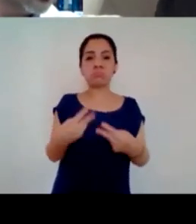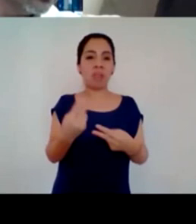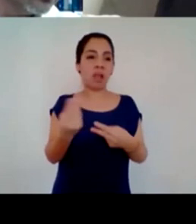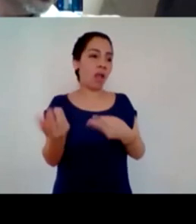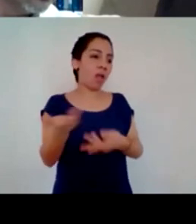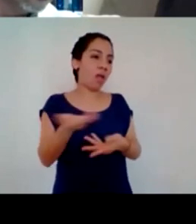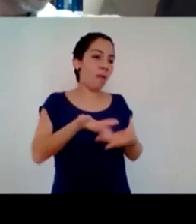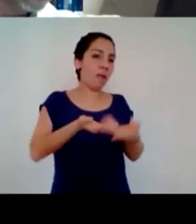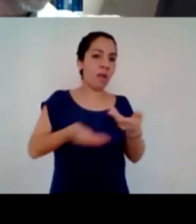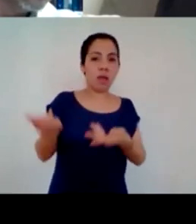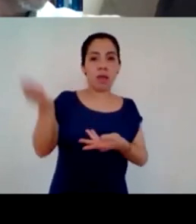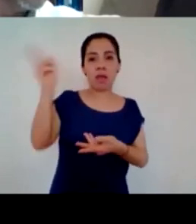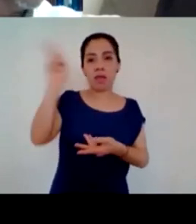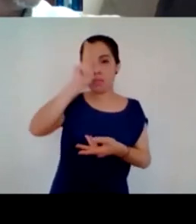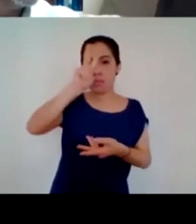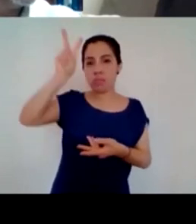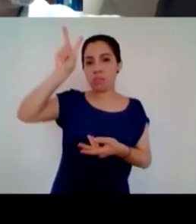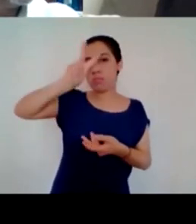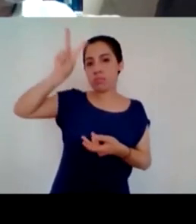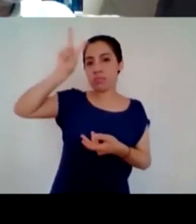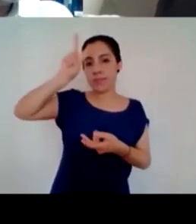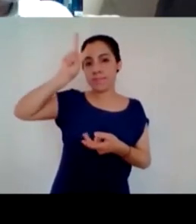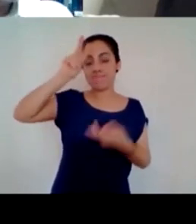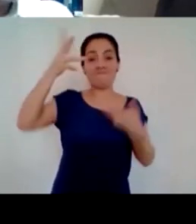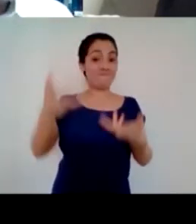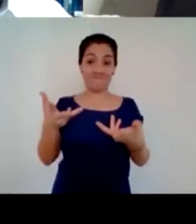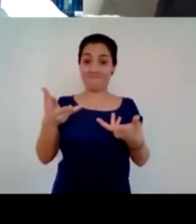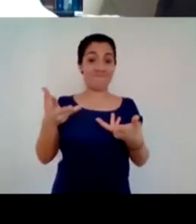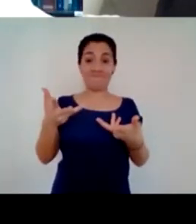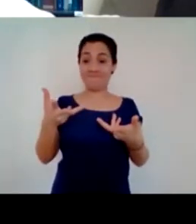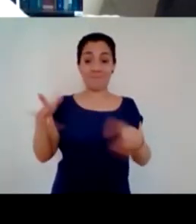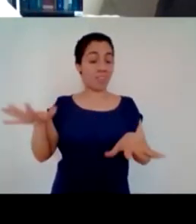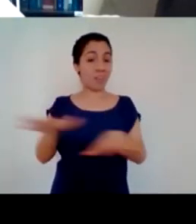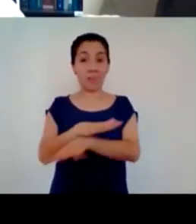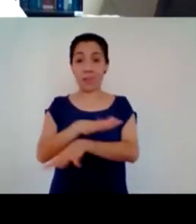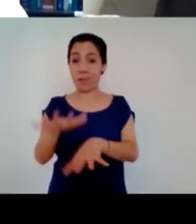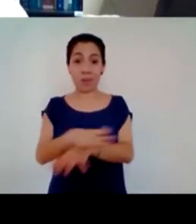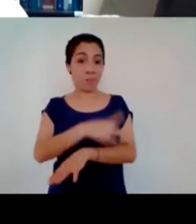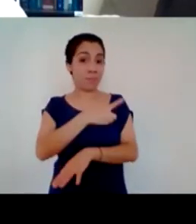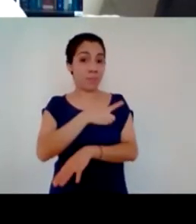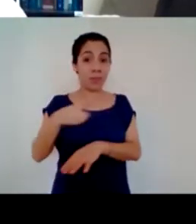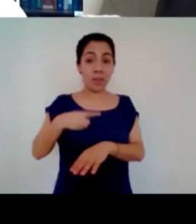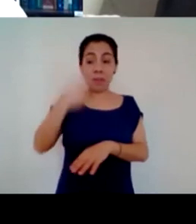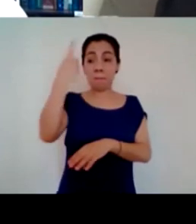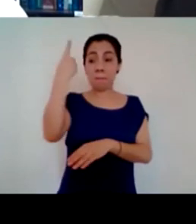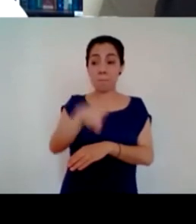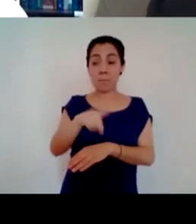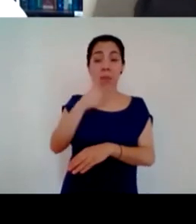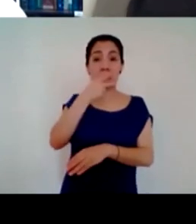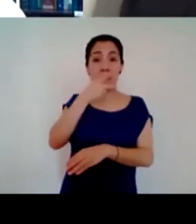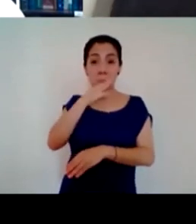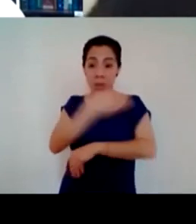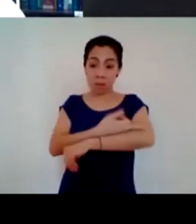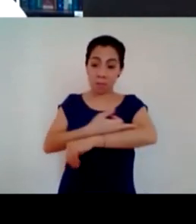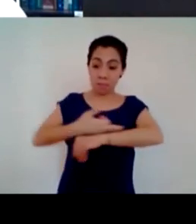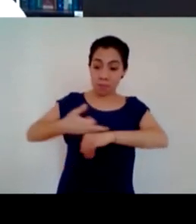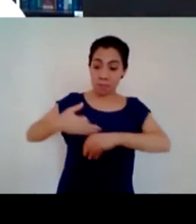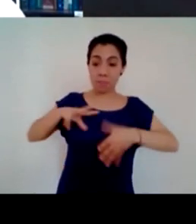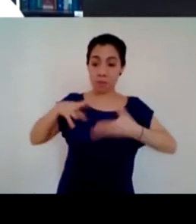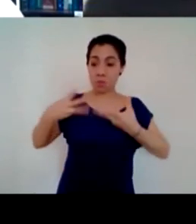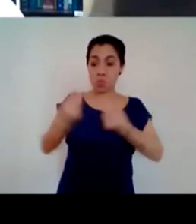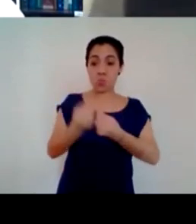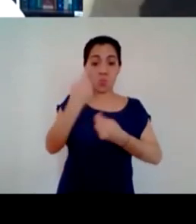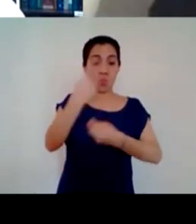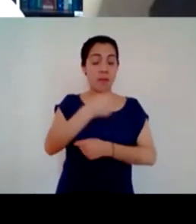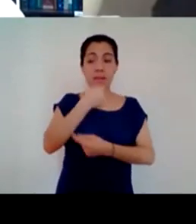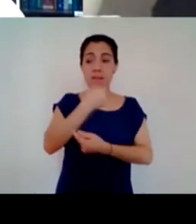volver a favorecer que se instalen los factores protectores en las familias mexicanas, en los niños y niñas,